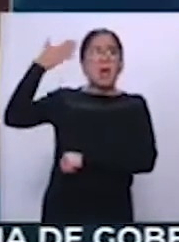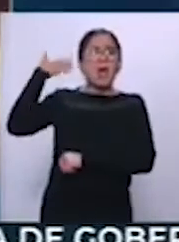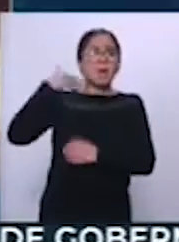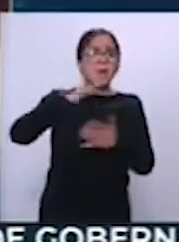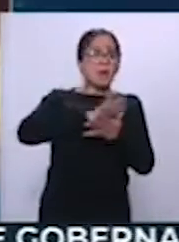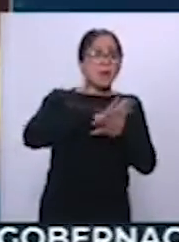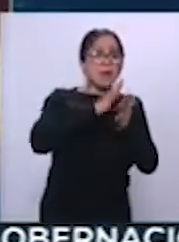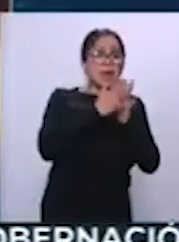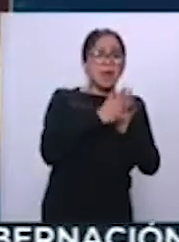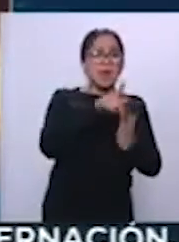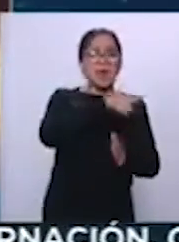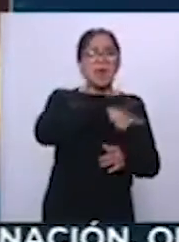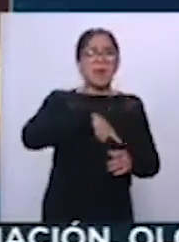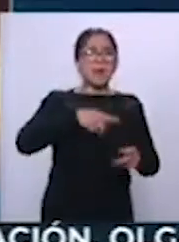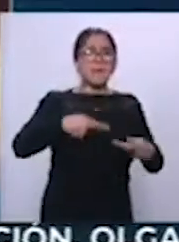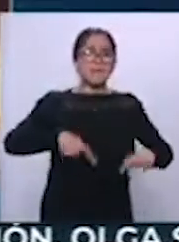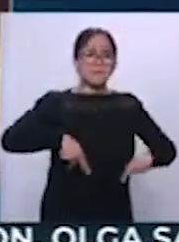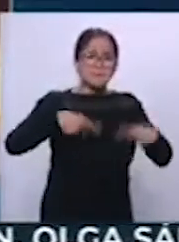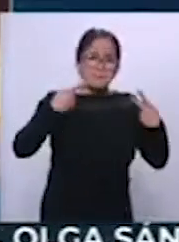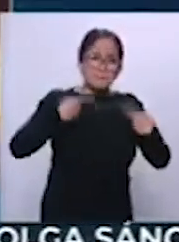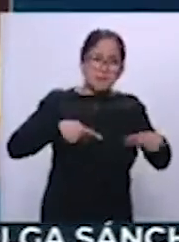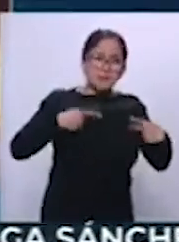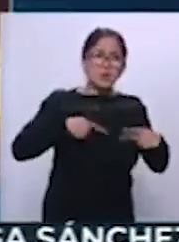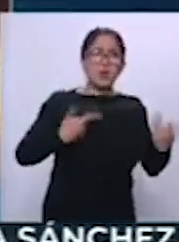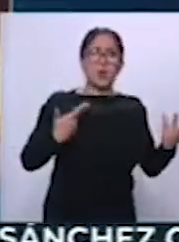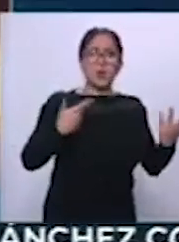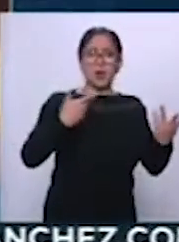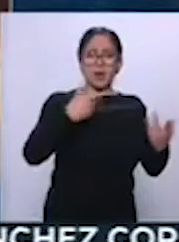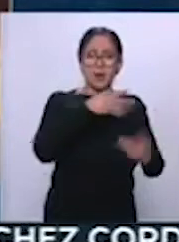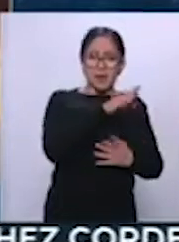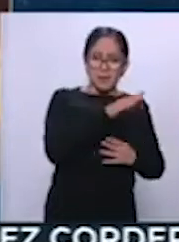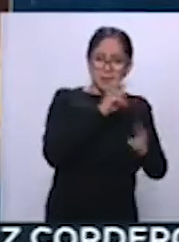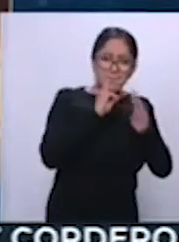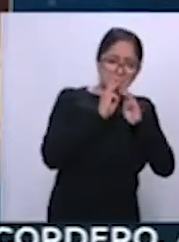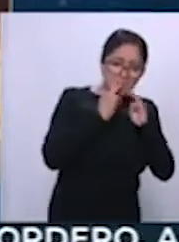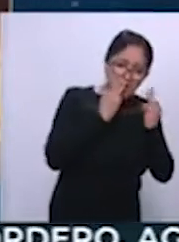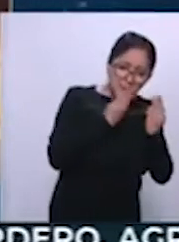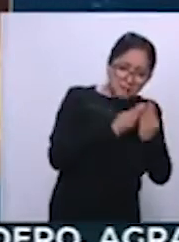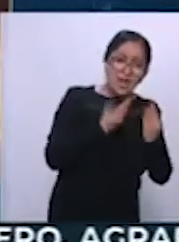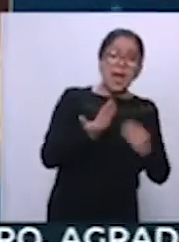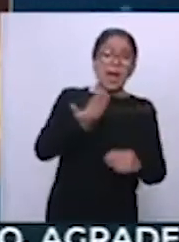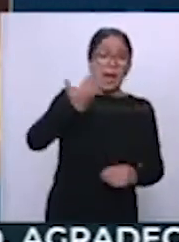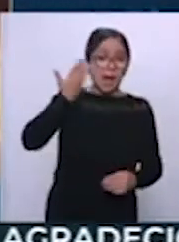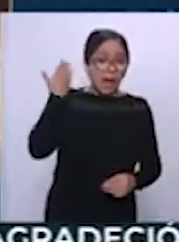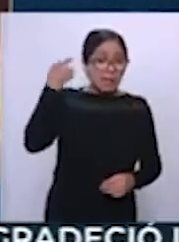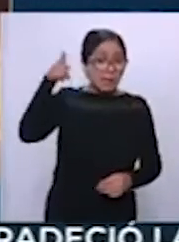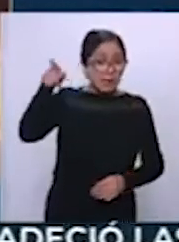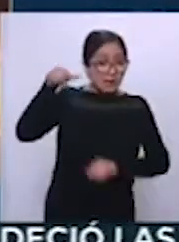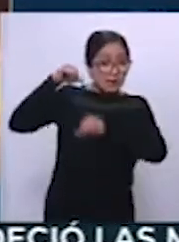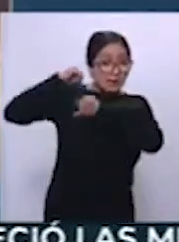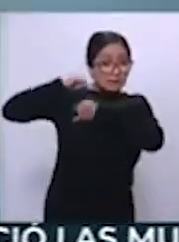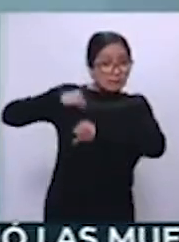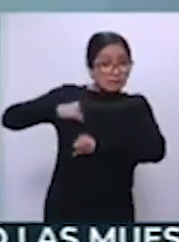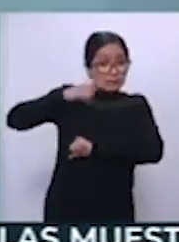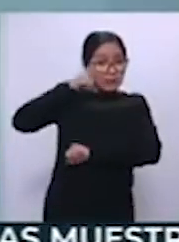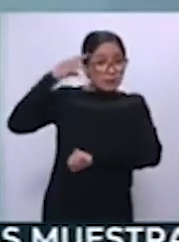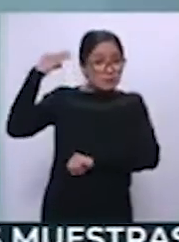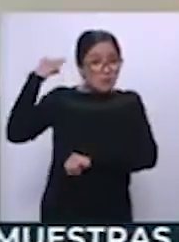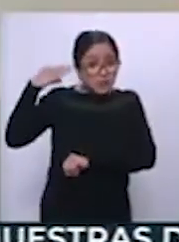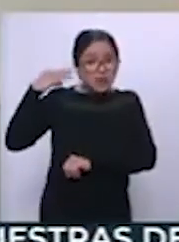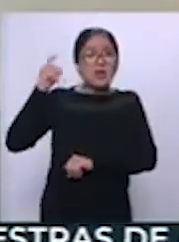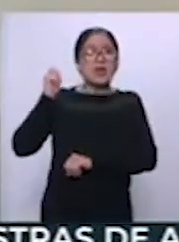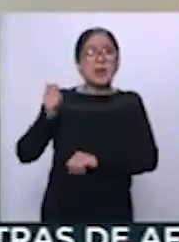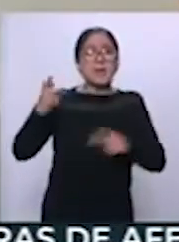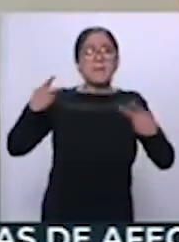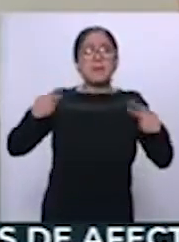narcotráfico, traiciones, e incluso se señaló que cuando él estuvo en ese cargo, los escoltas de